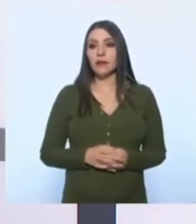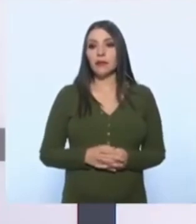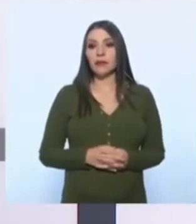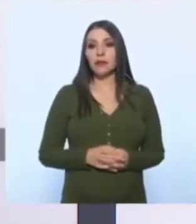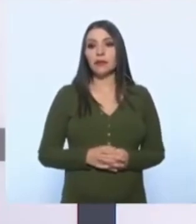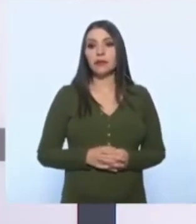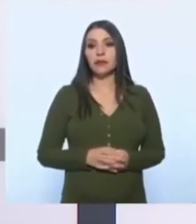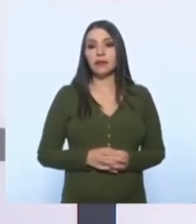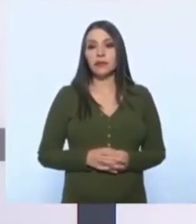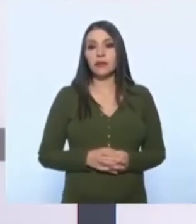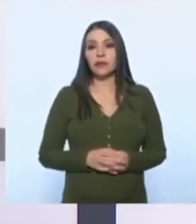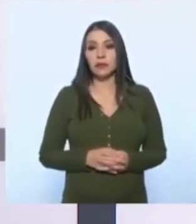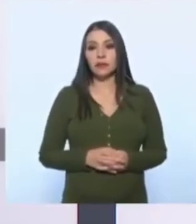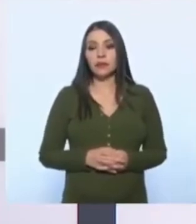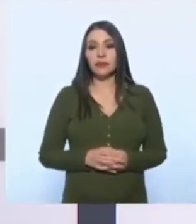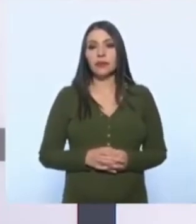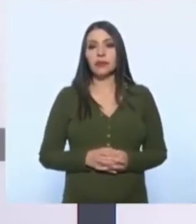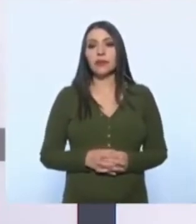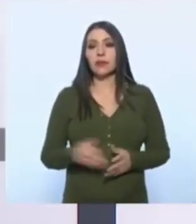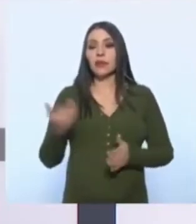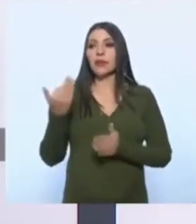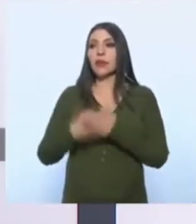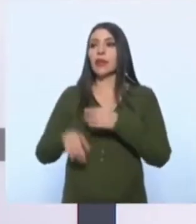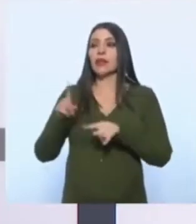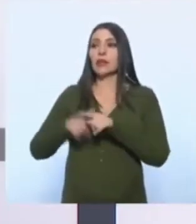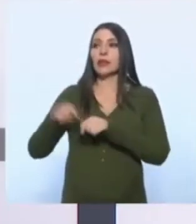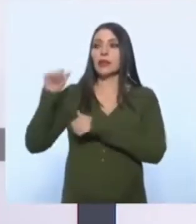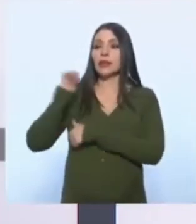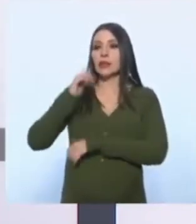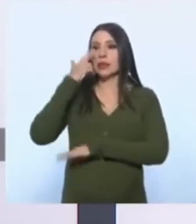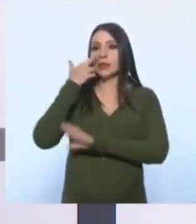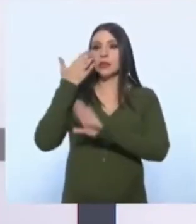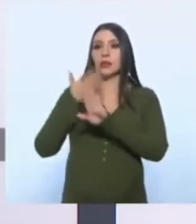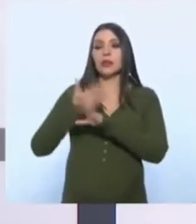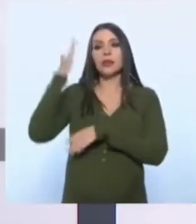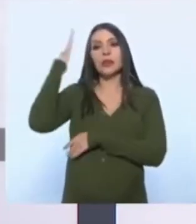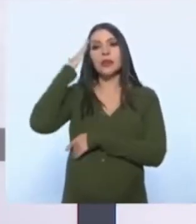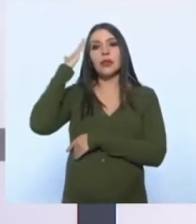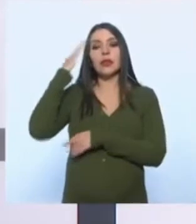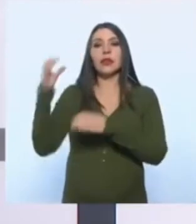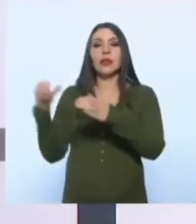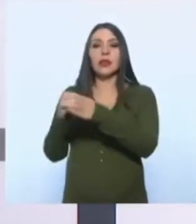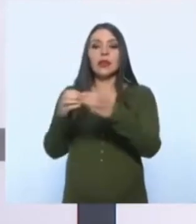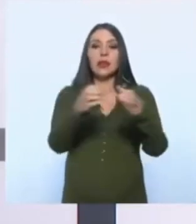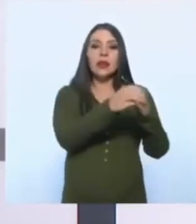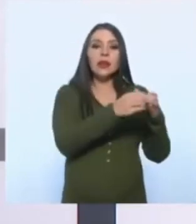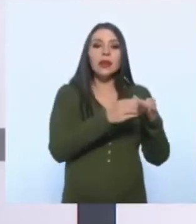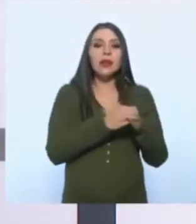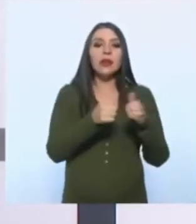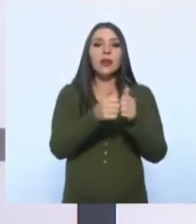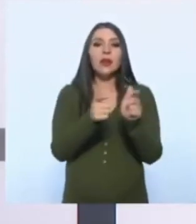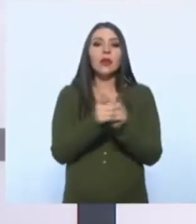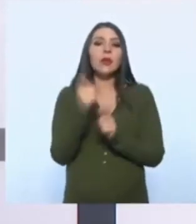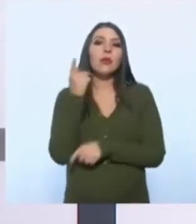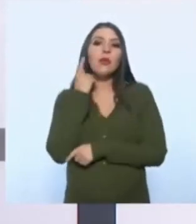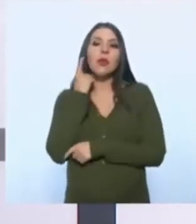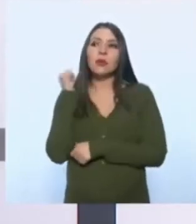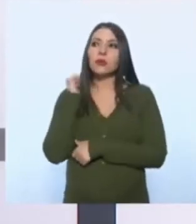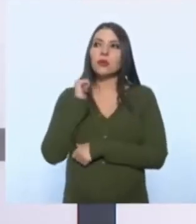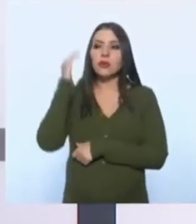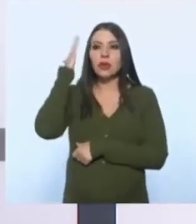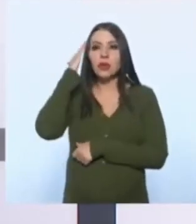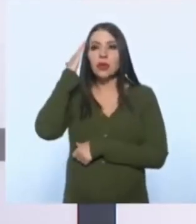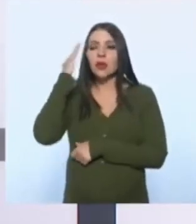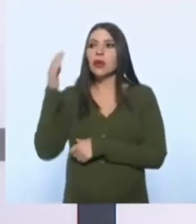que los que presiden las comisiones quieran, falta de voluntad política de partes, ¿no? O sea, no hay esa